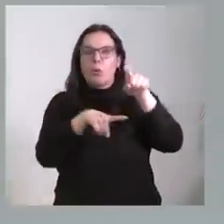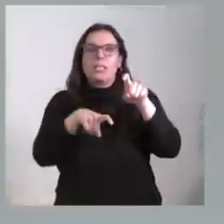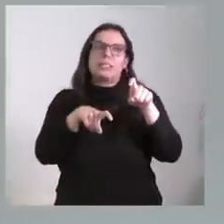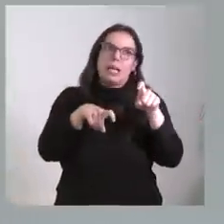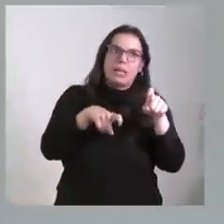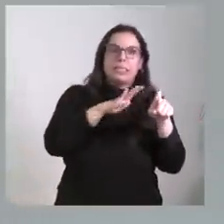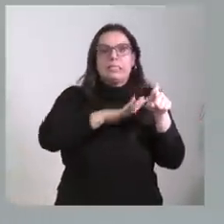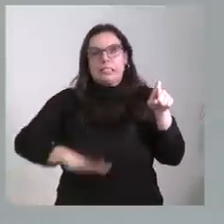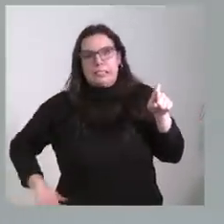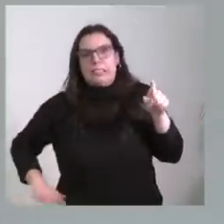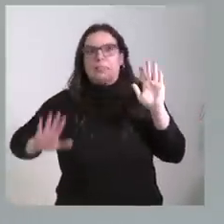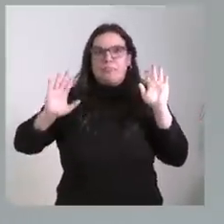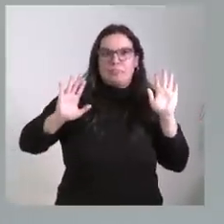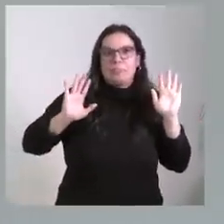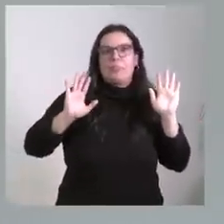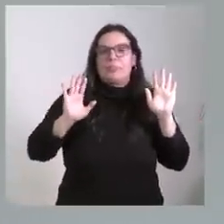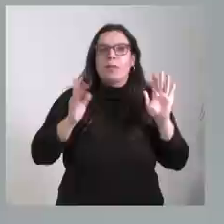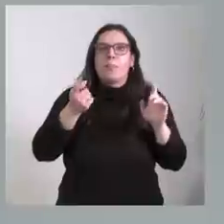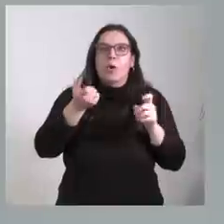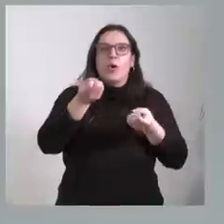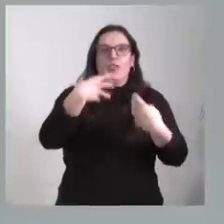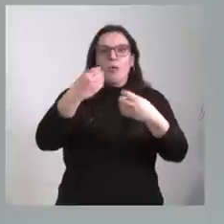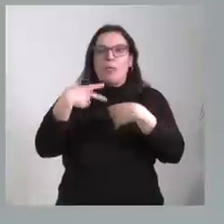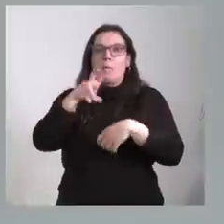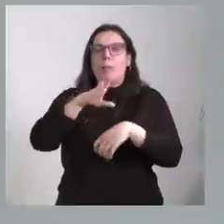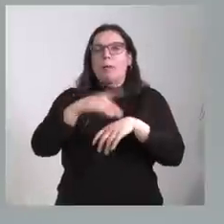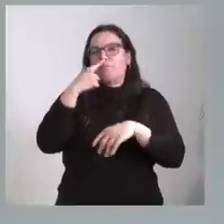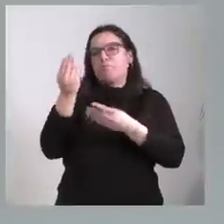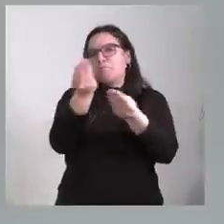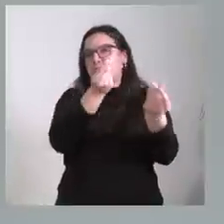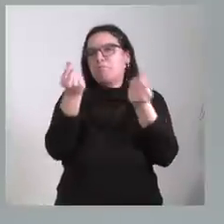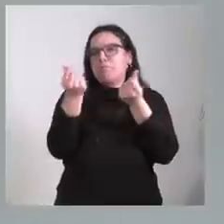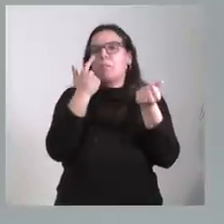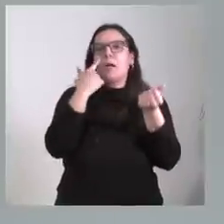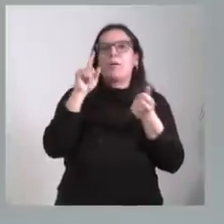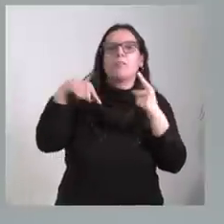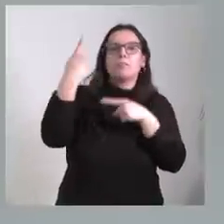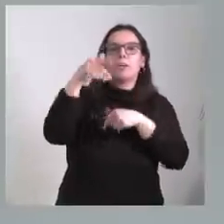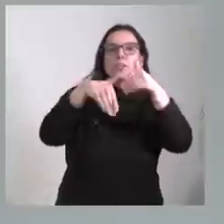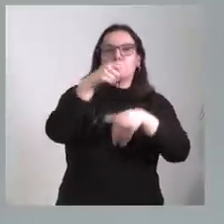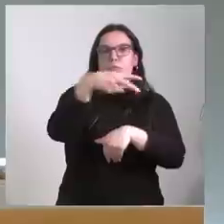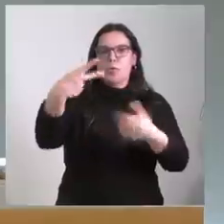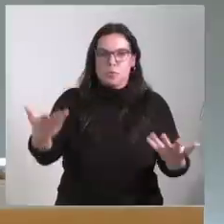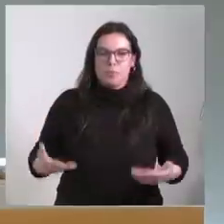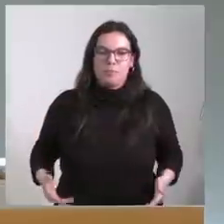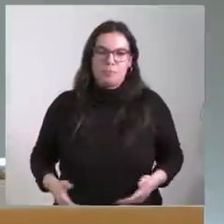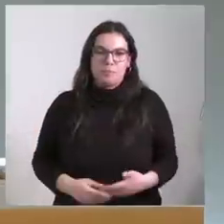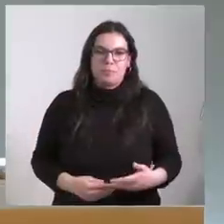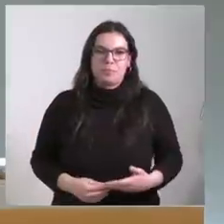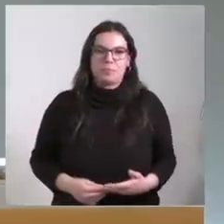parciales ilimitados nos dan una información útil sobre Cuáles son los posibles escenarios en el corto plazo